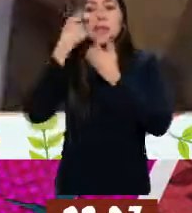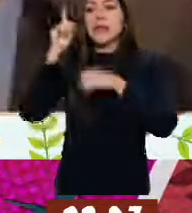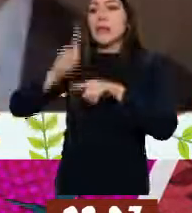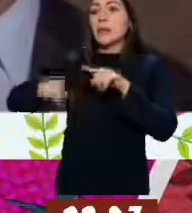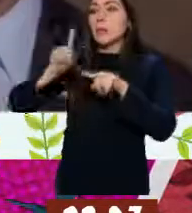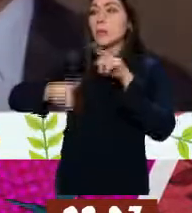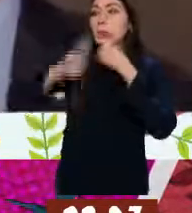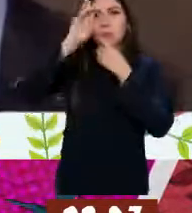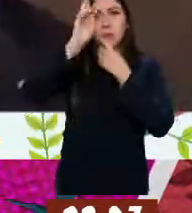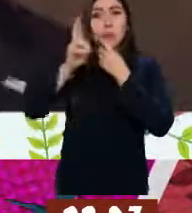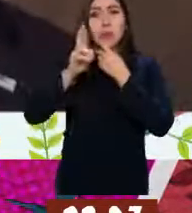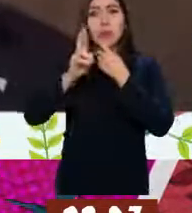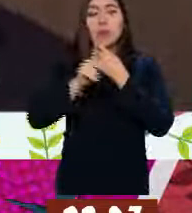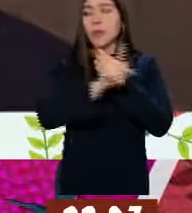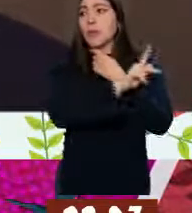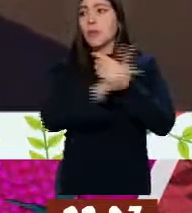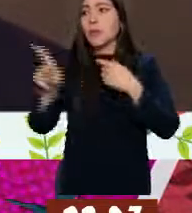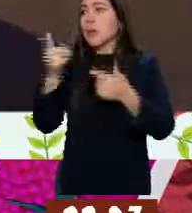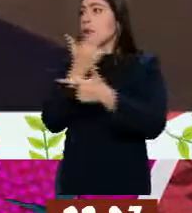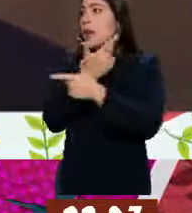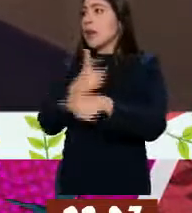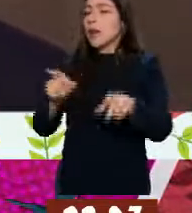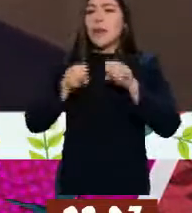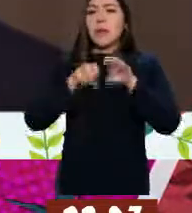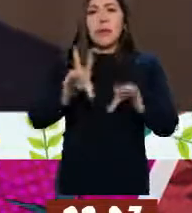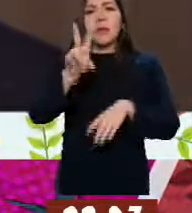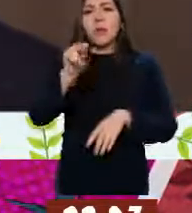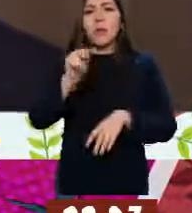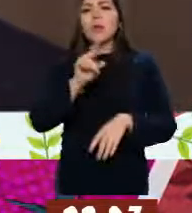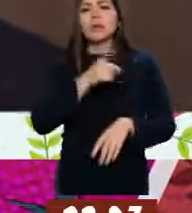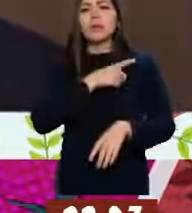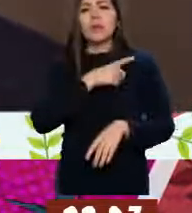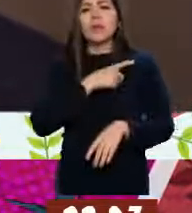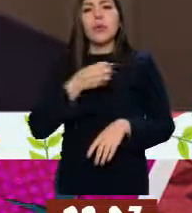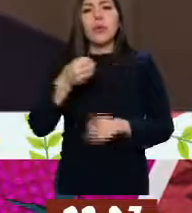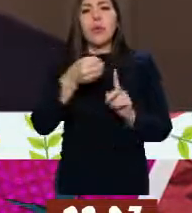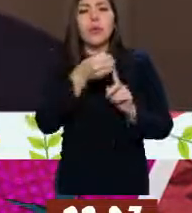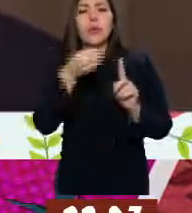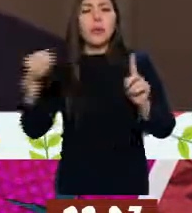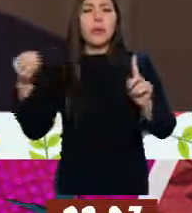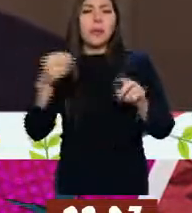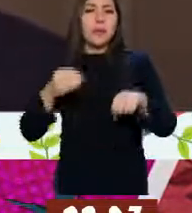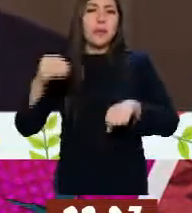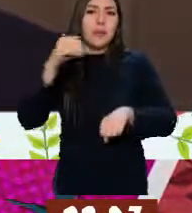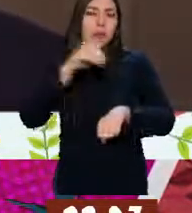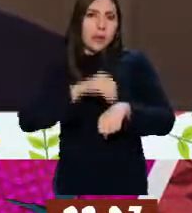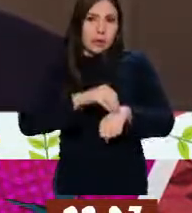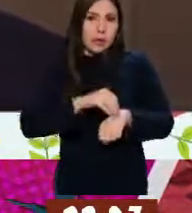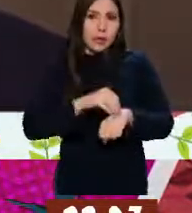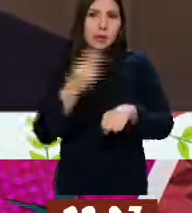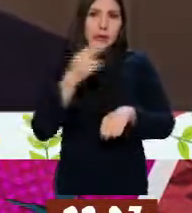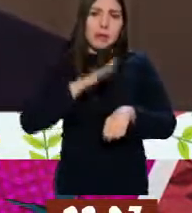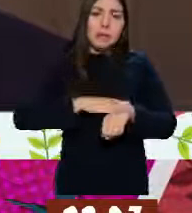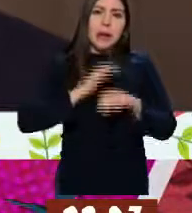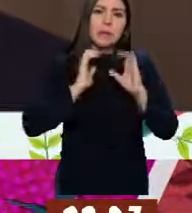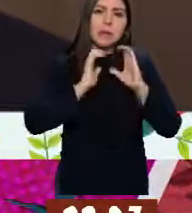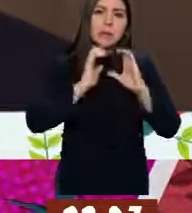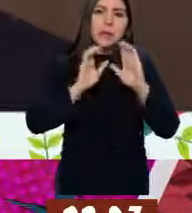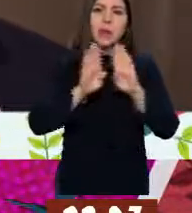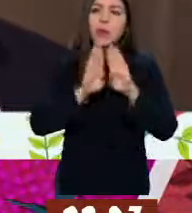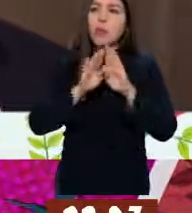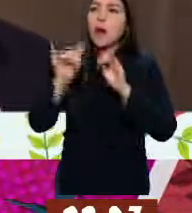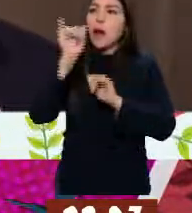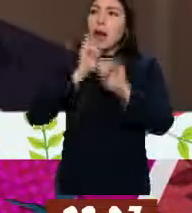no se busca que todo se permita, sino que se regularice, incluso que se regularice con mayor cuidado el consumo de